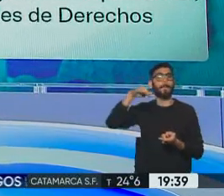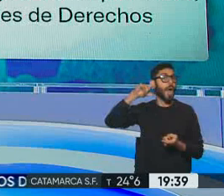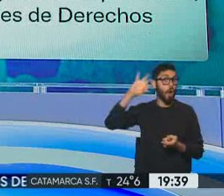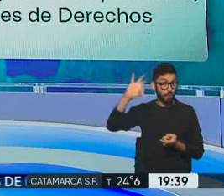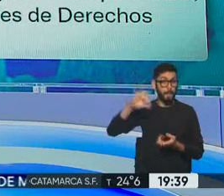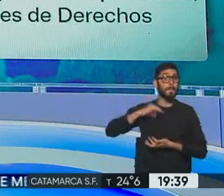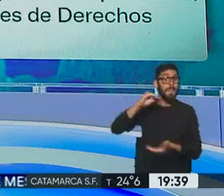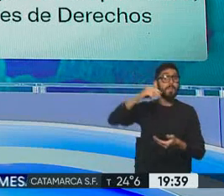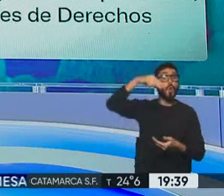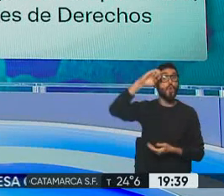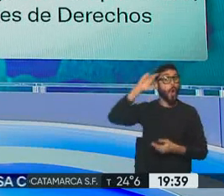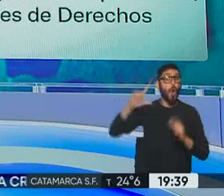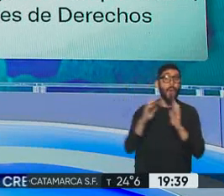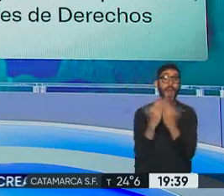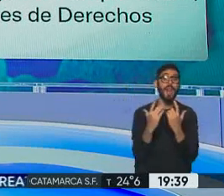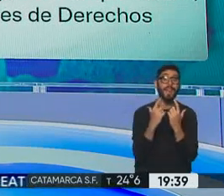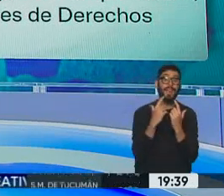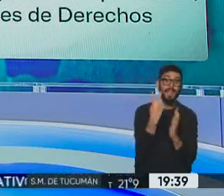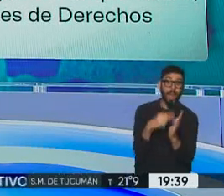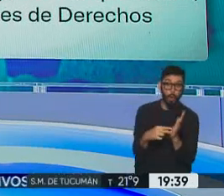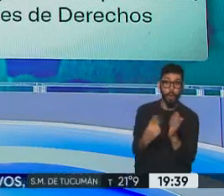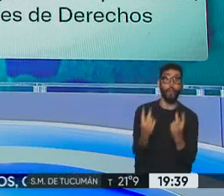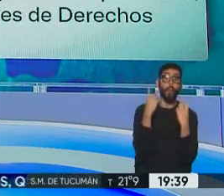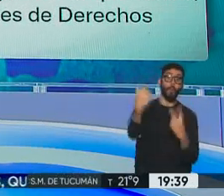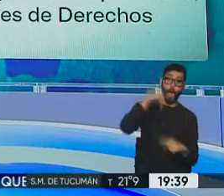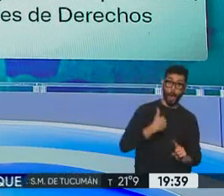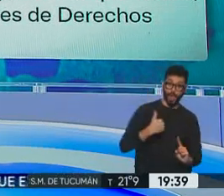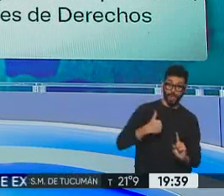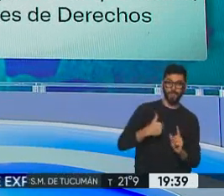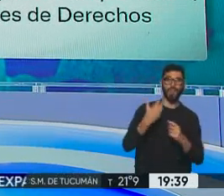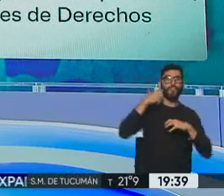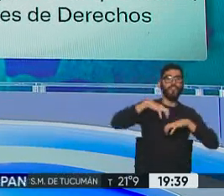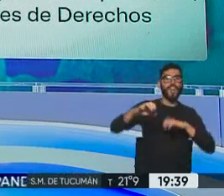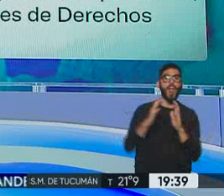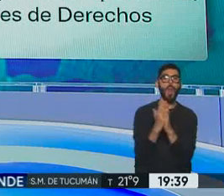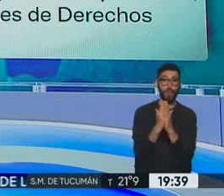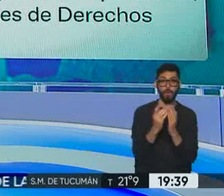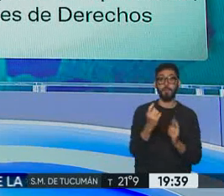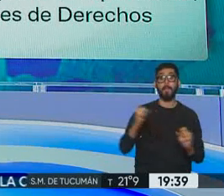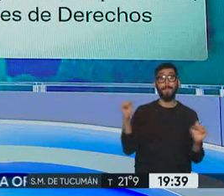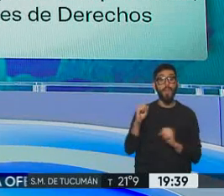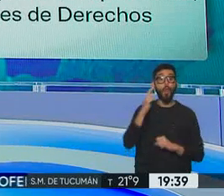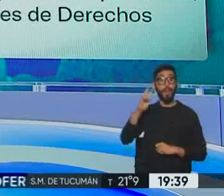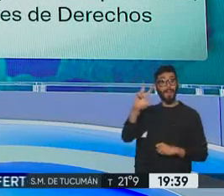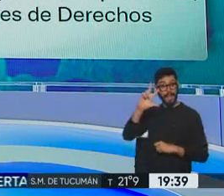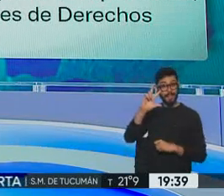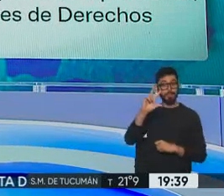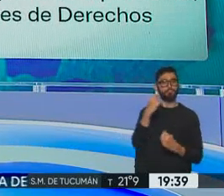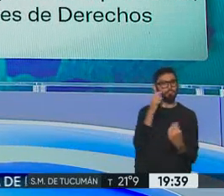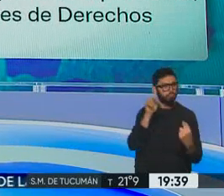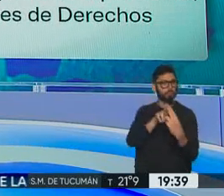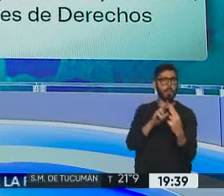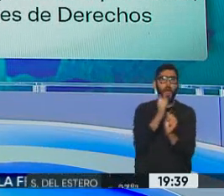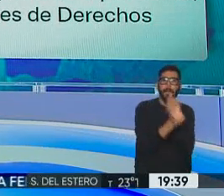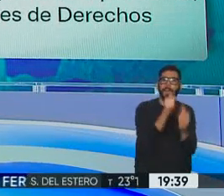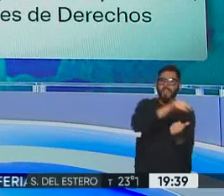por la Feria del Libro. Y fíjate, Horacio, lo que cuenta. Los conocí en mayo de 2003, compartiendo una cena junto a